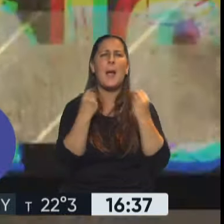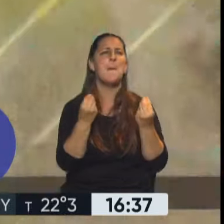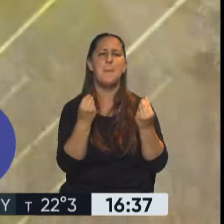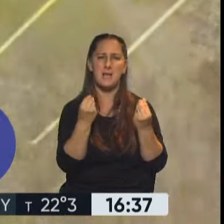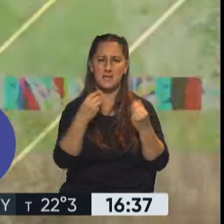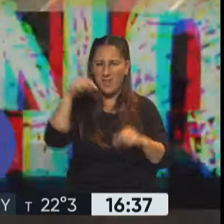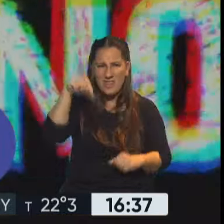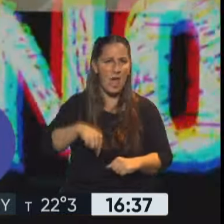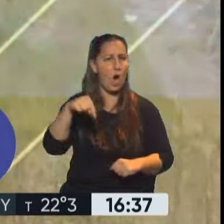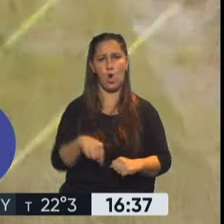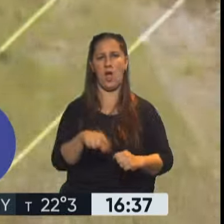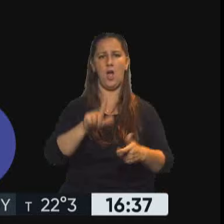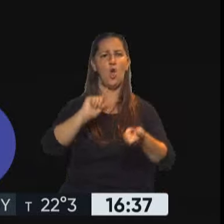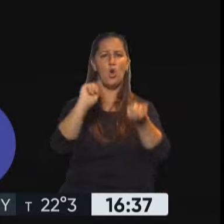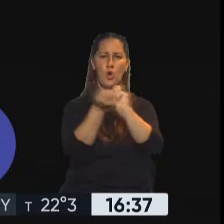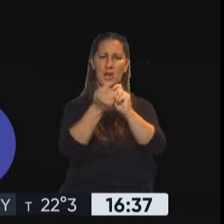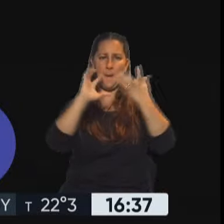y actuales del cambio climático.